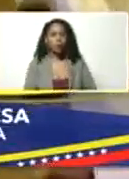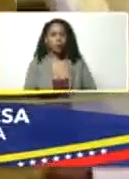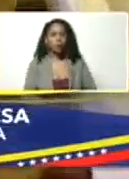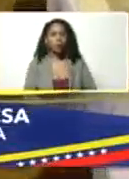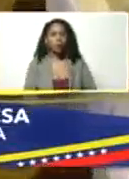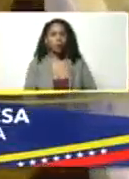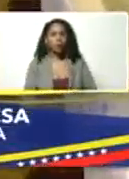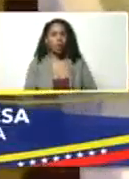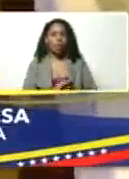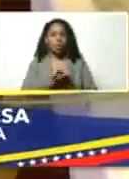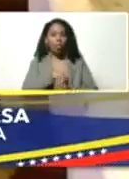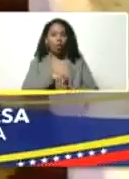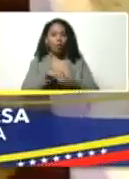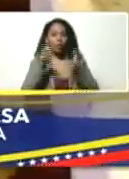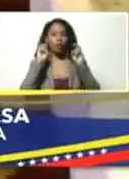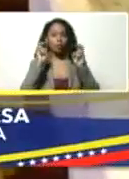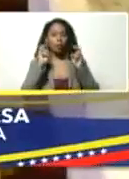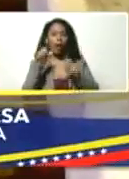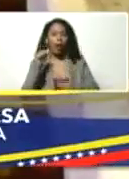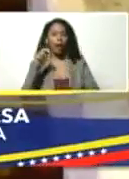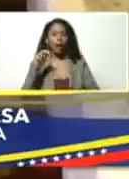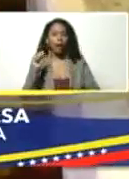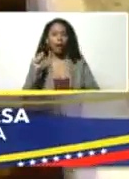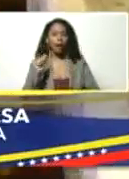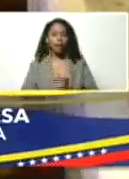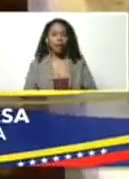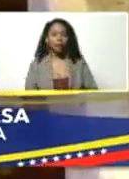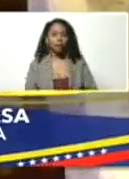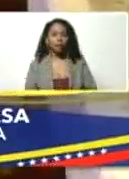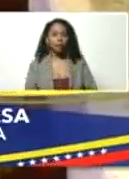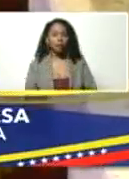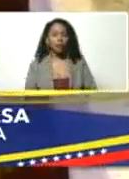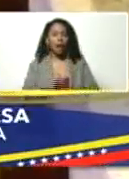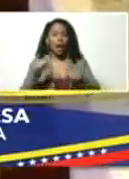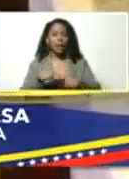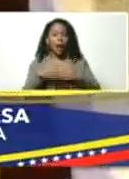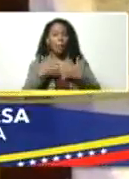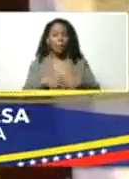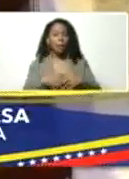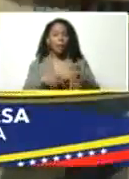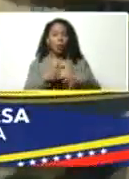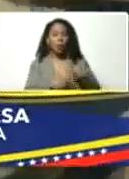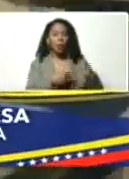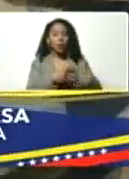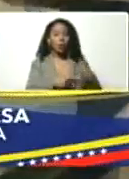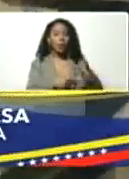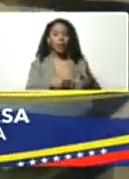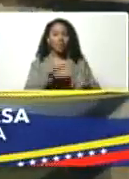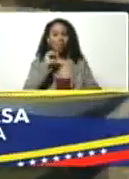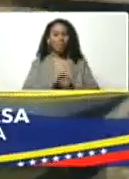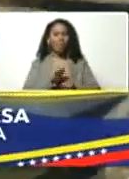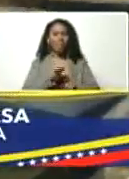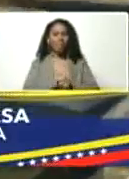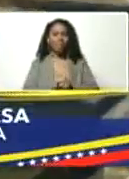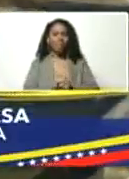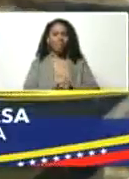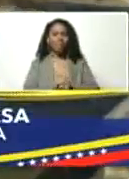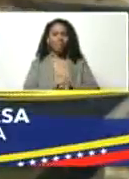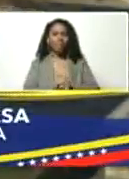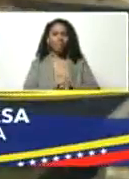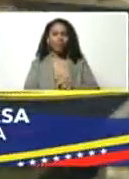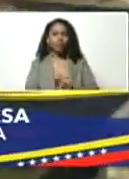Propilven, dentro del complejo Ana María Campo. Propilven es una empresa que produce resinas de propileno,